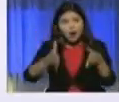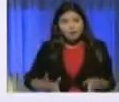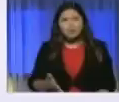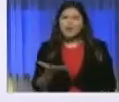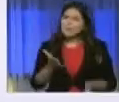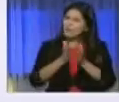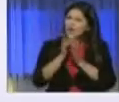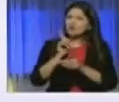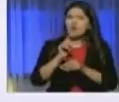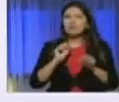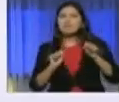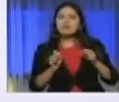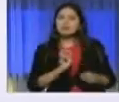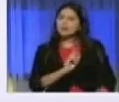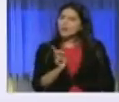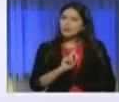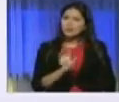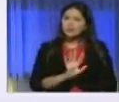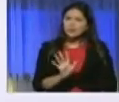la defensiva.